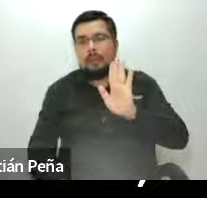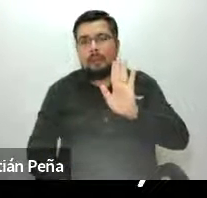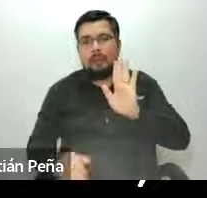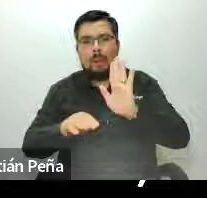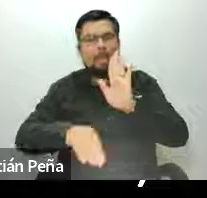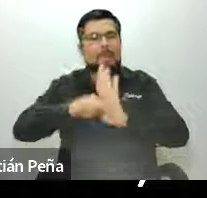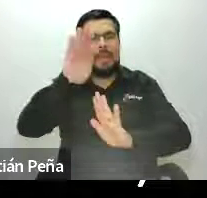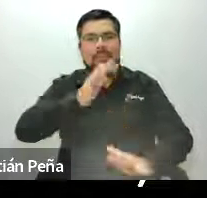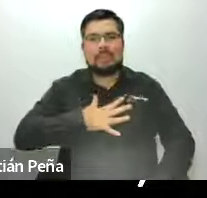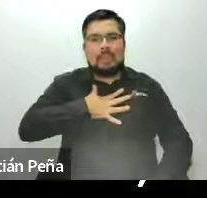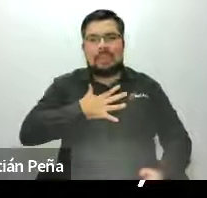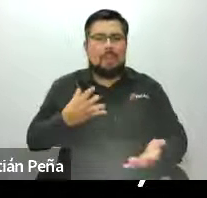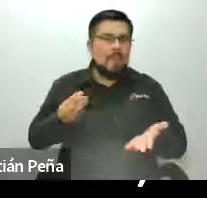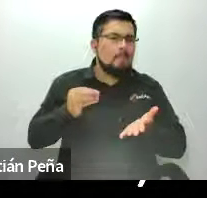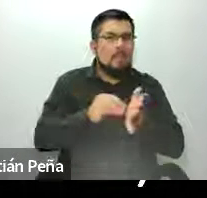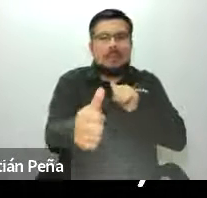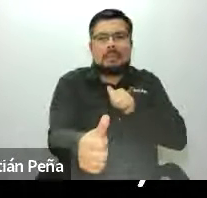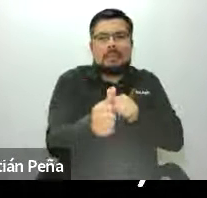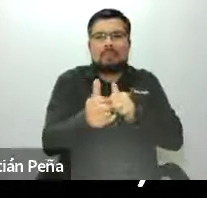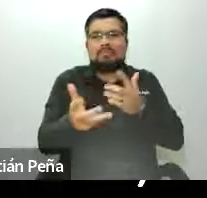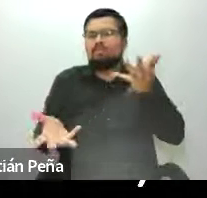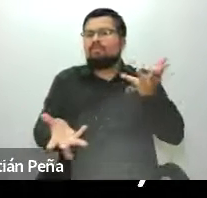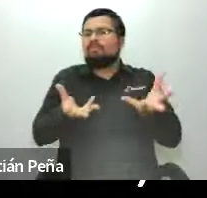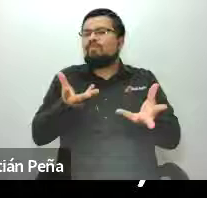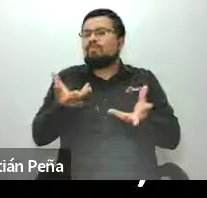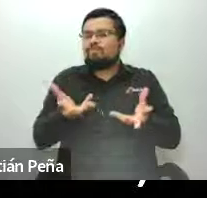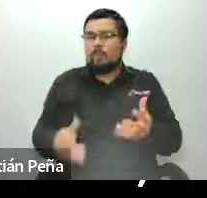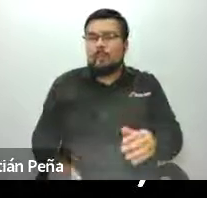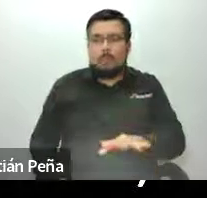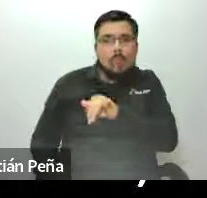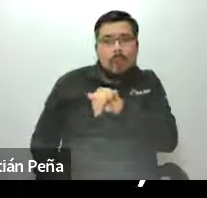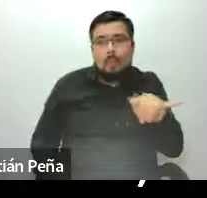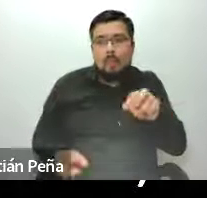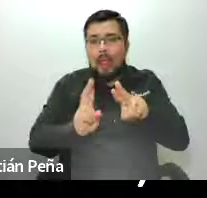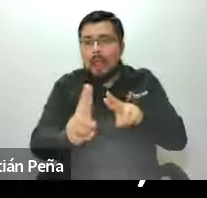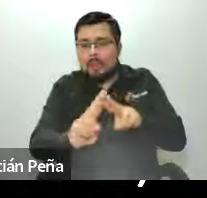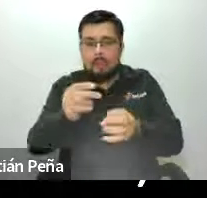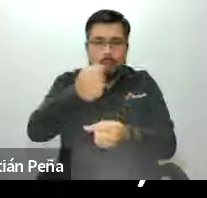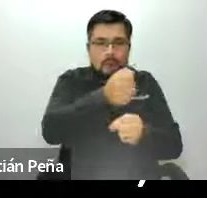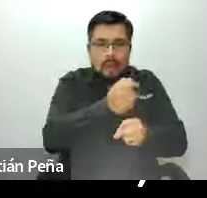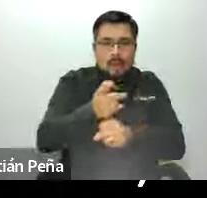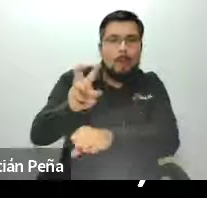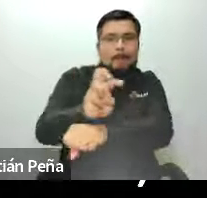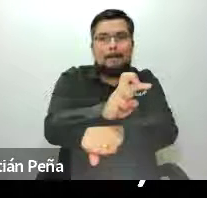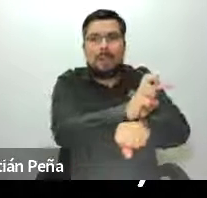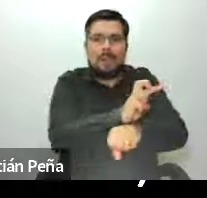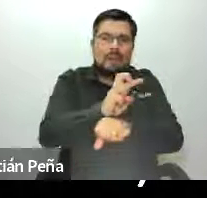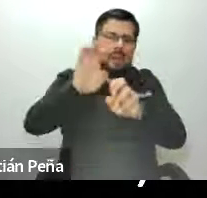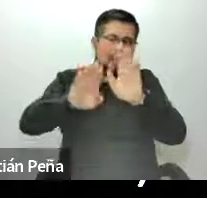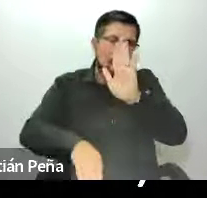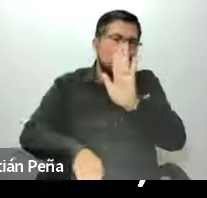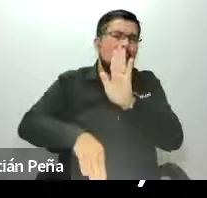mayor cercanía para poder generar un trabajo pedagógico de mayor